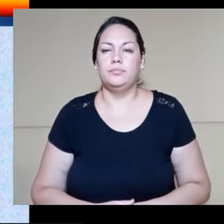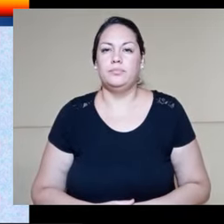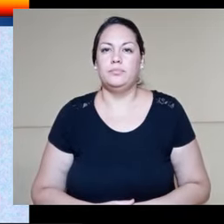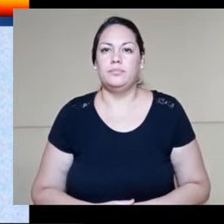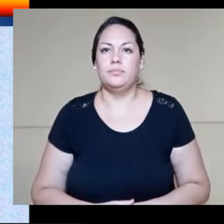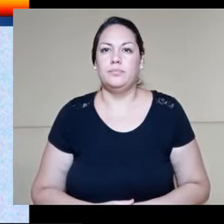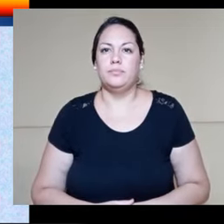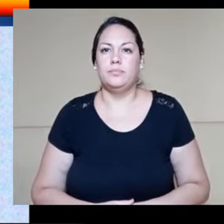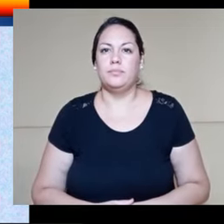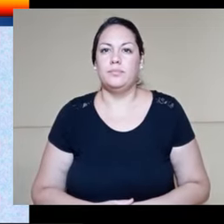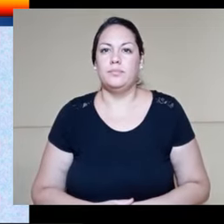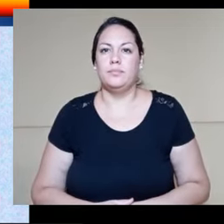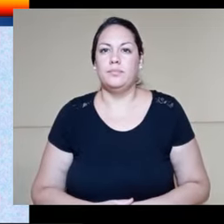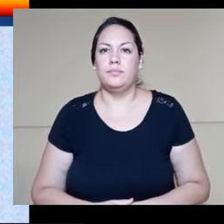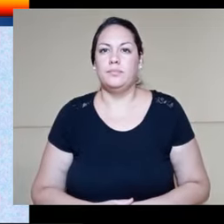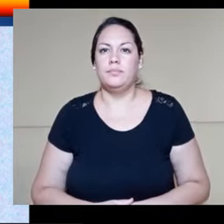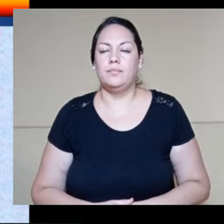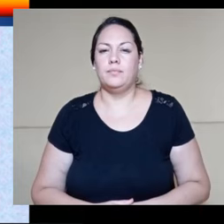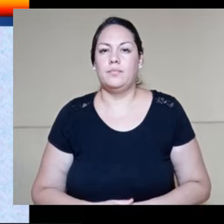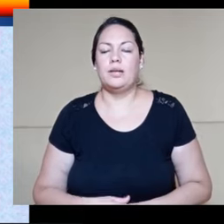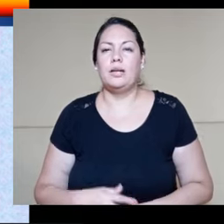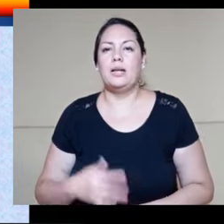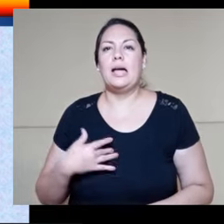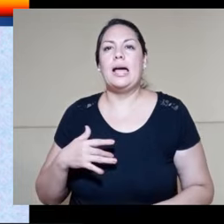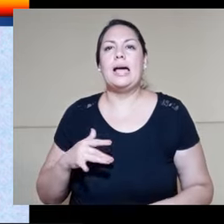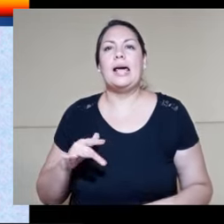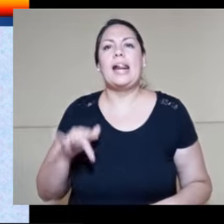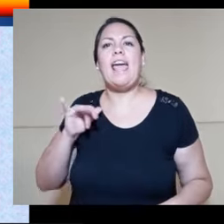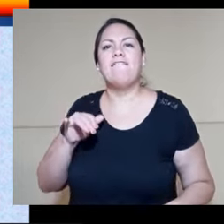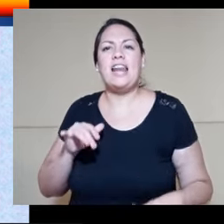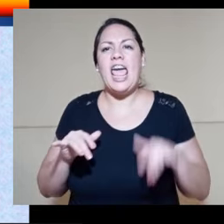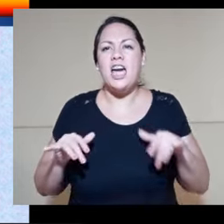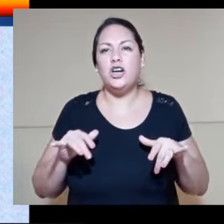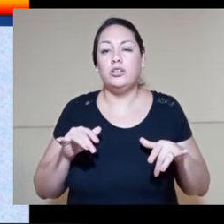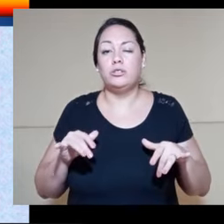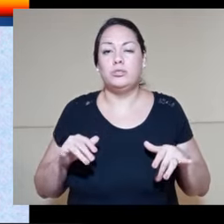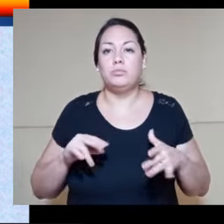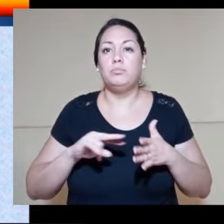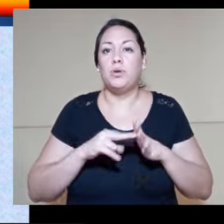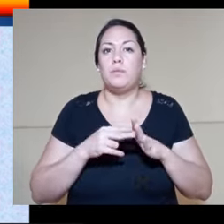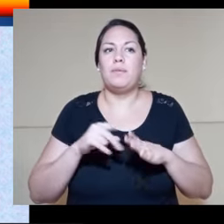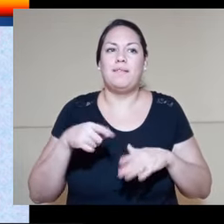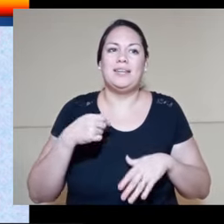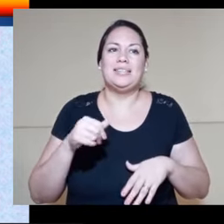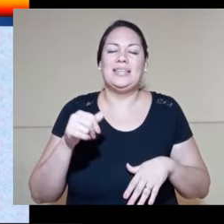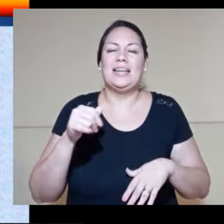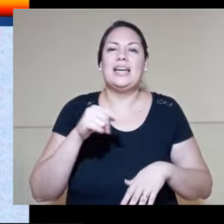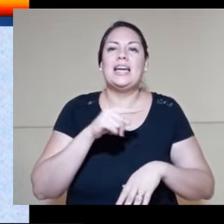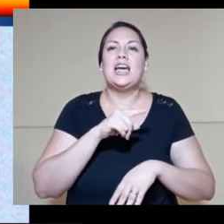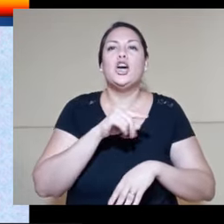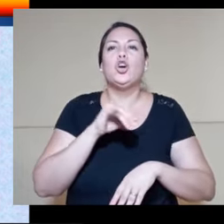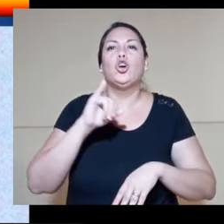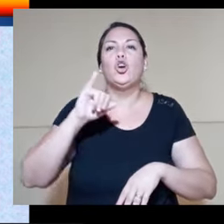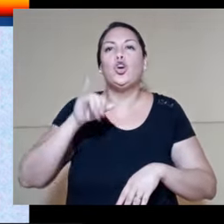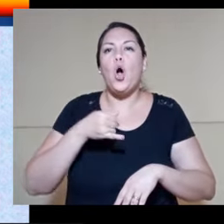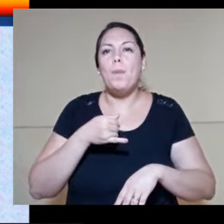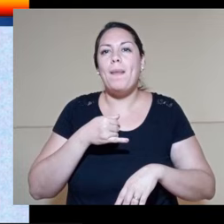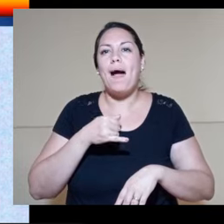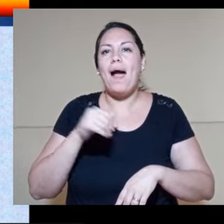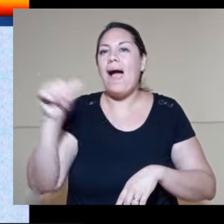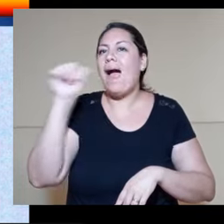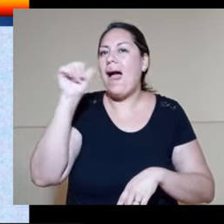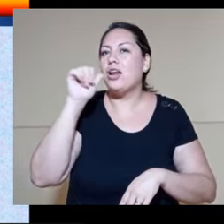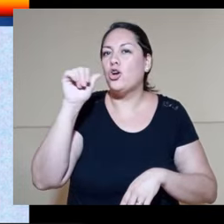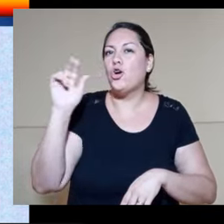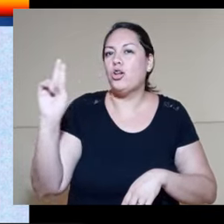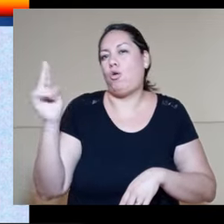hacer más chiquitas en algunos casos, hay alteraciones en los reflejos, y por eso después terminan en un coma alcohólico,